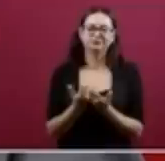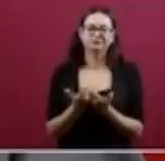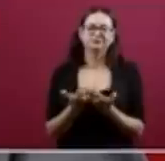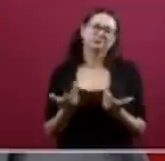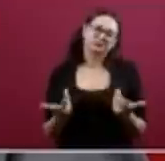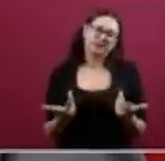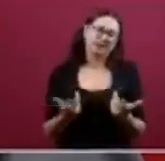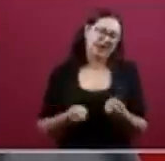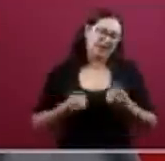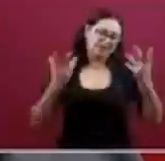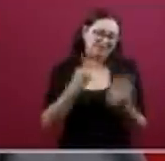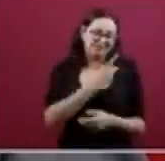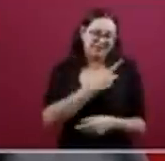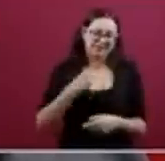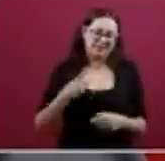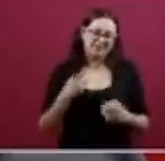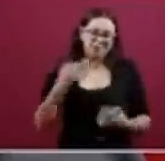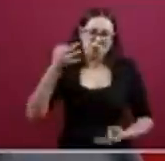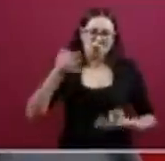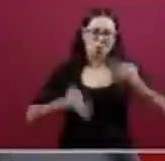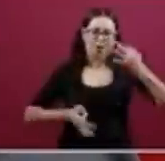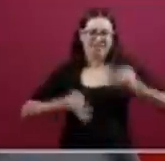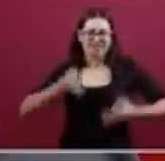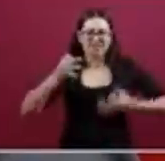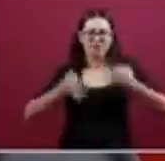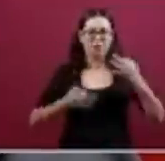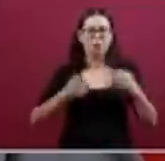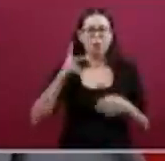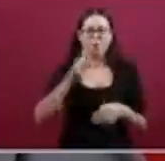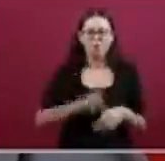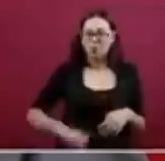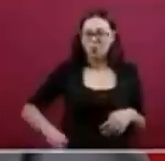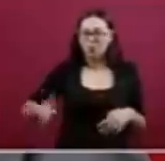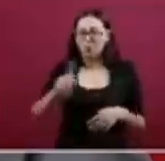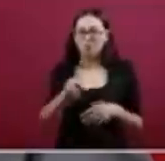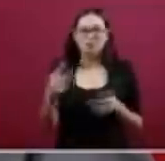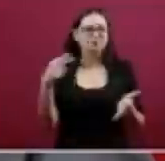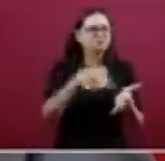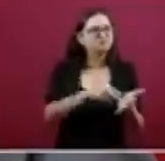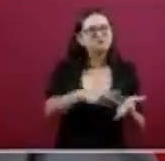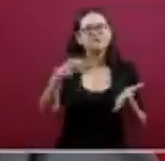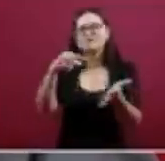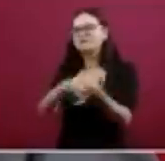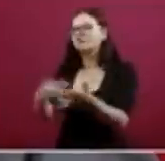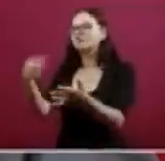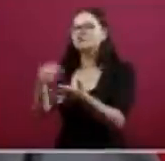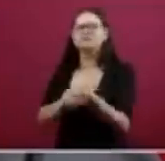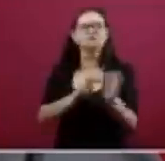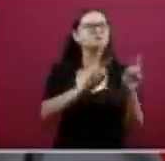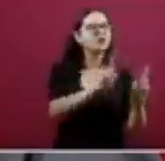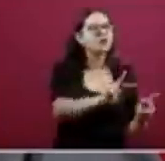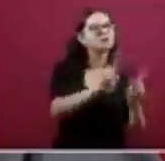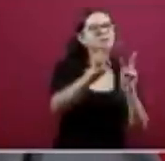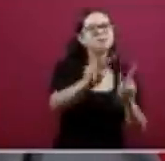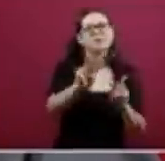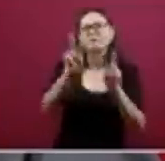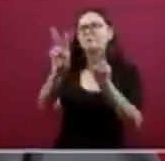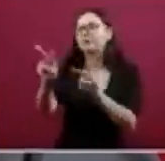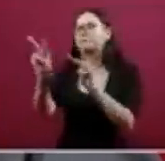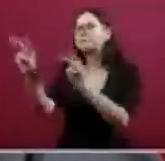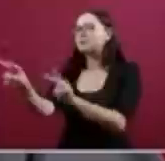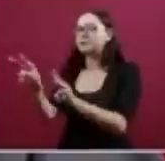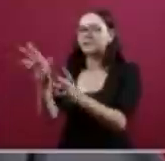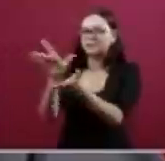jurado y tienen que ir a los pueblos y nos tienen que mandar de los pueblos